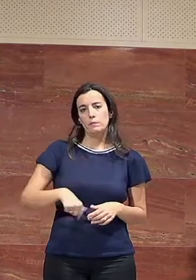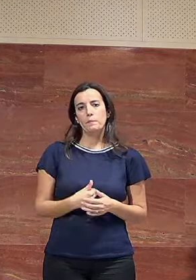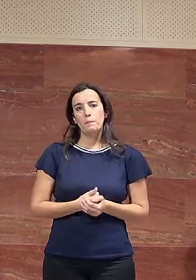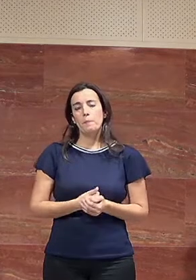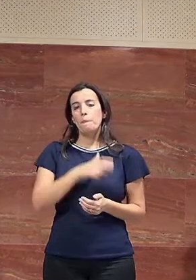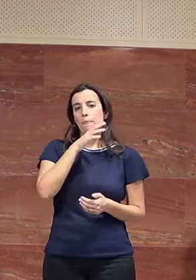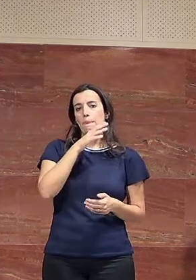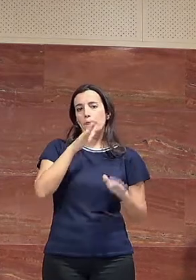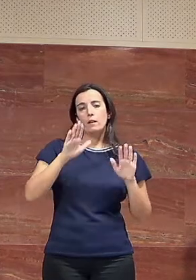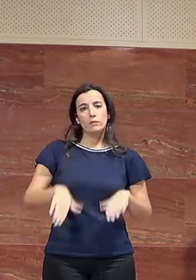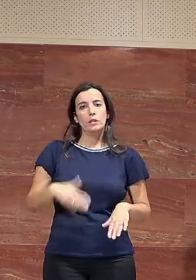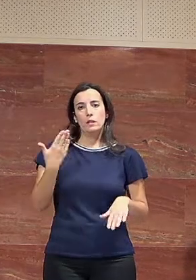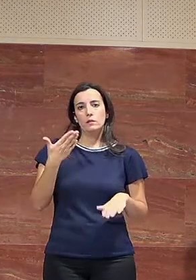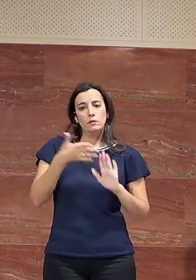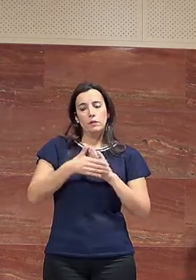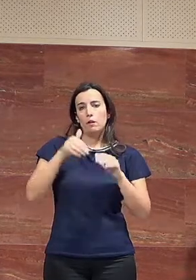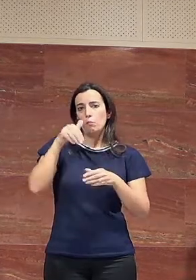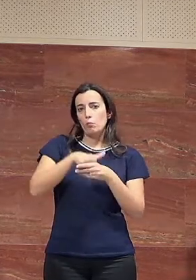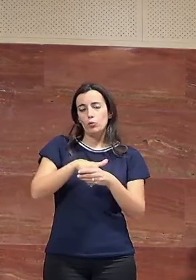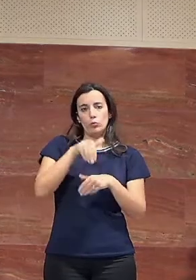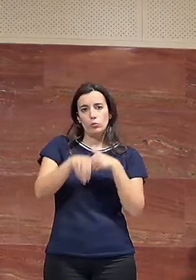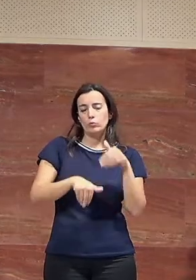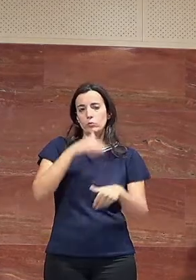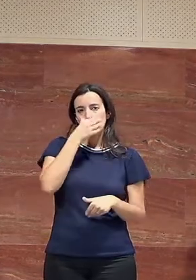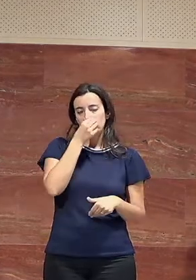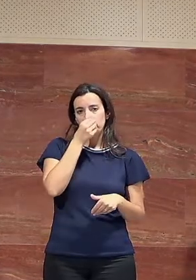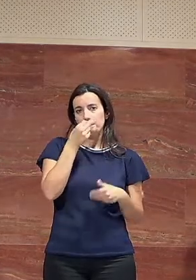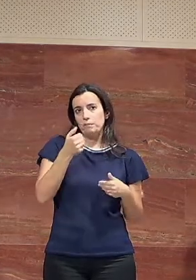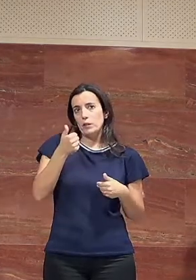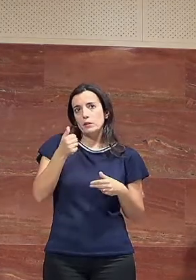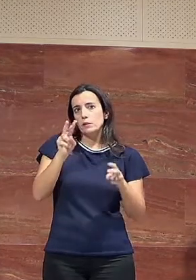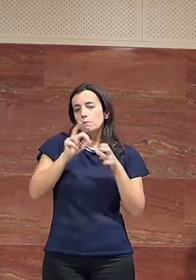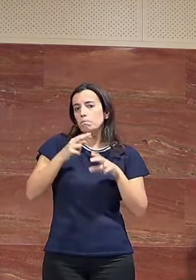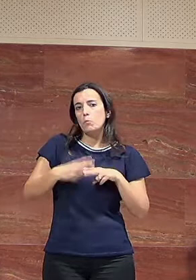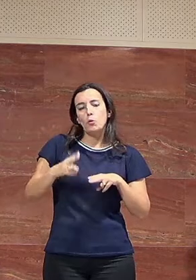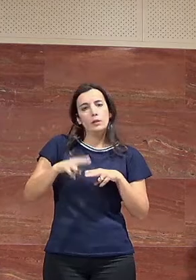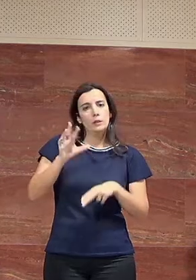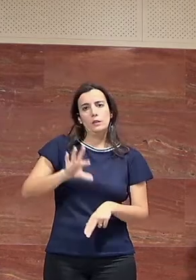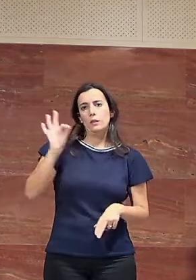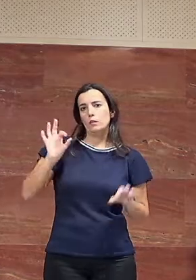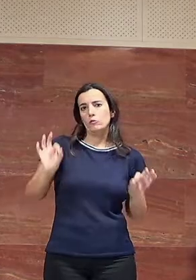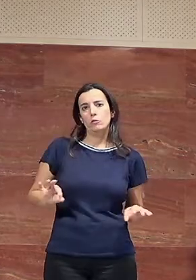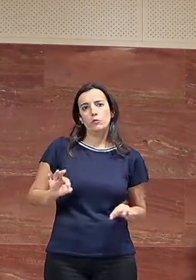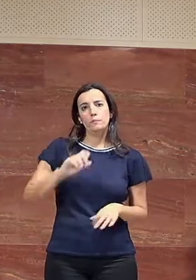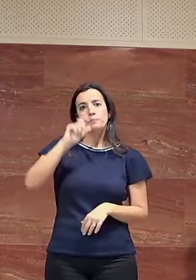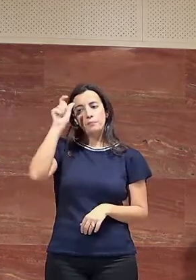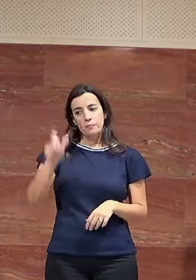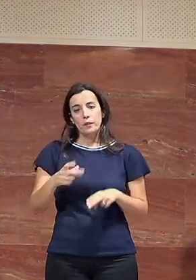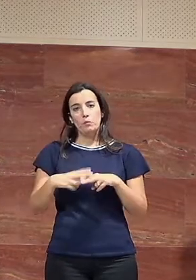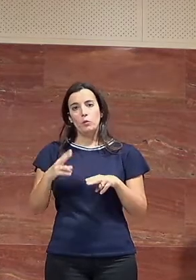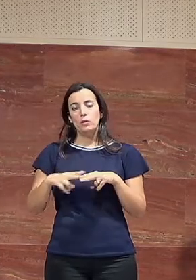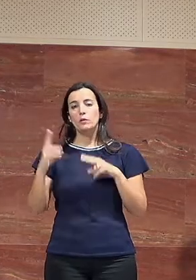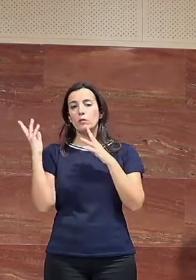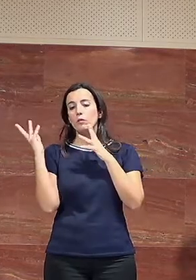Porque al final el ayuntamiento son votos y las decisiones son esencialmente políticas. Y claro, pues el político cuenta. Y